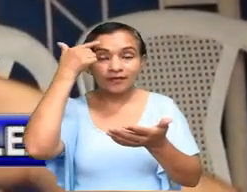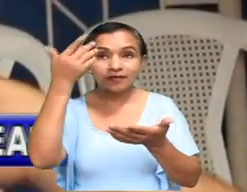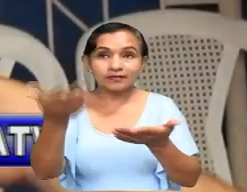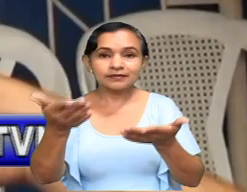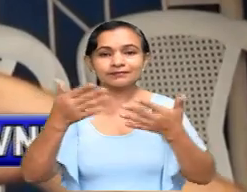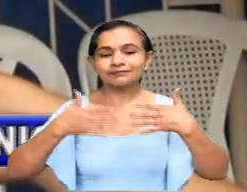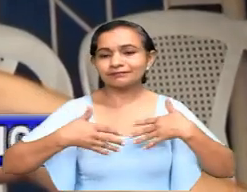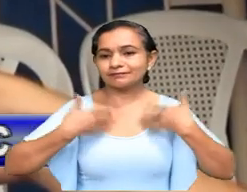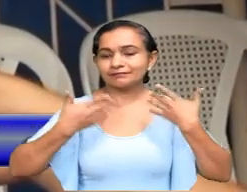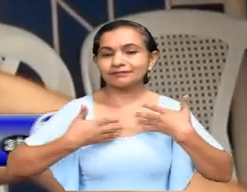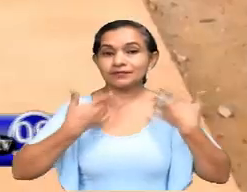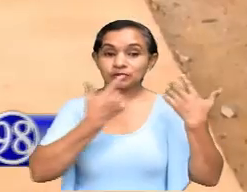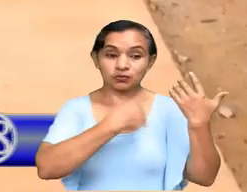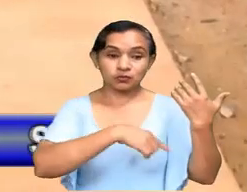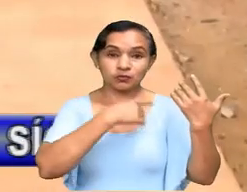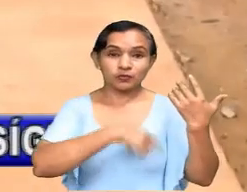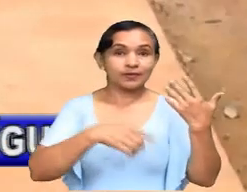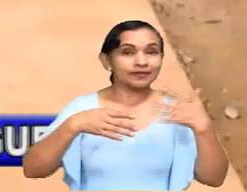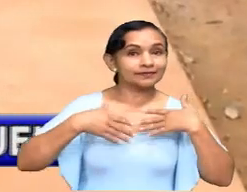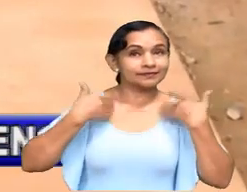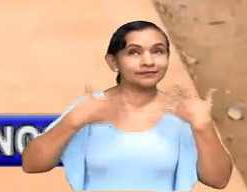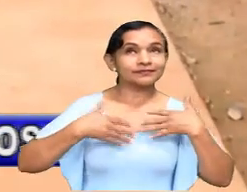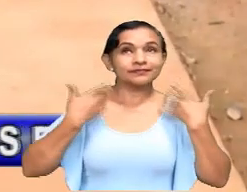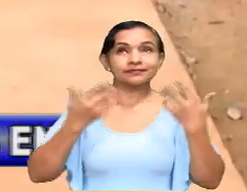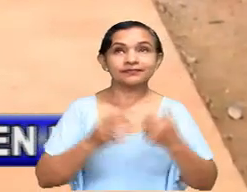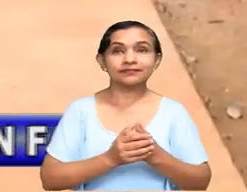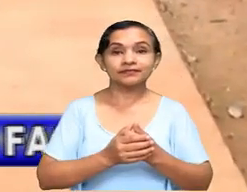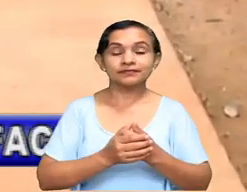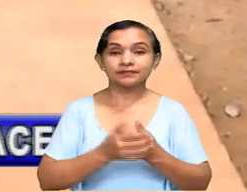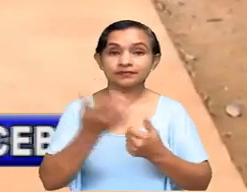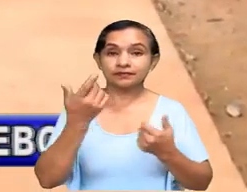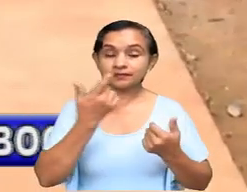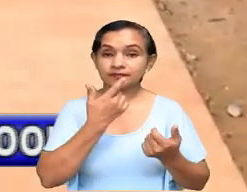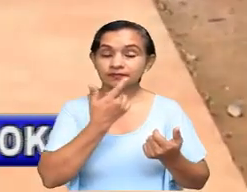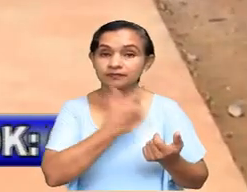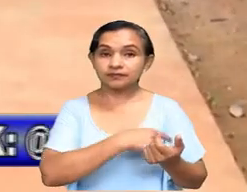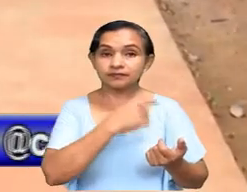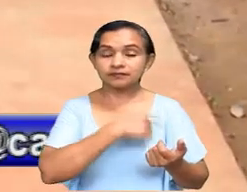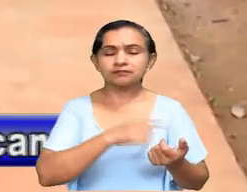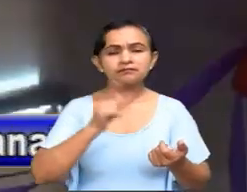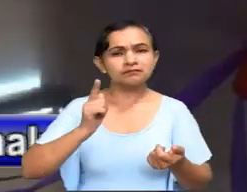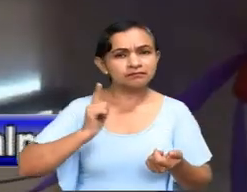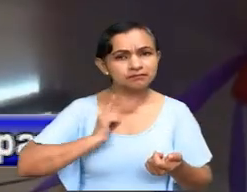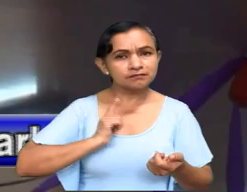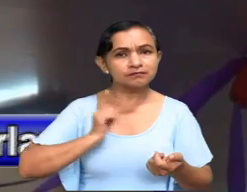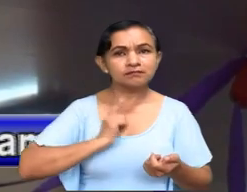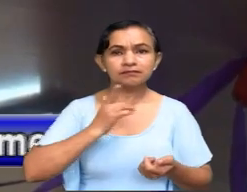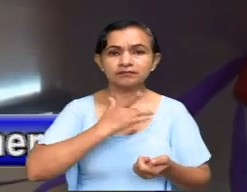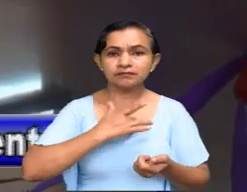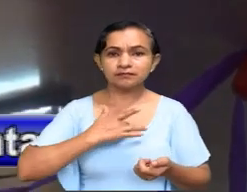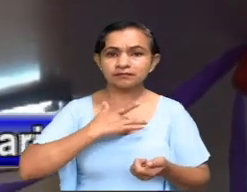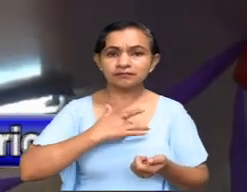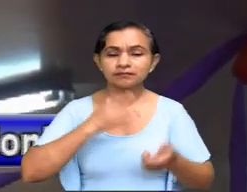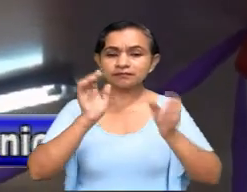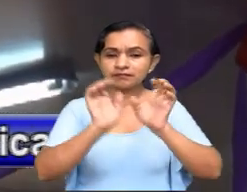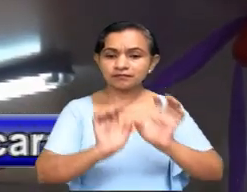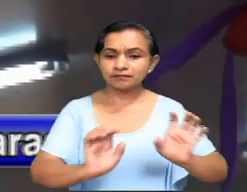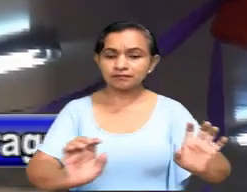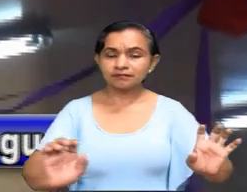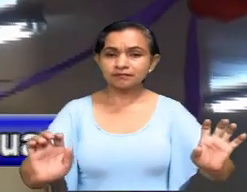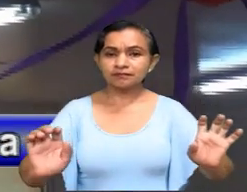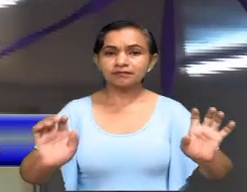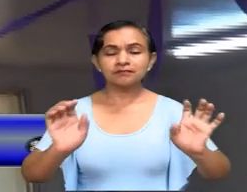estamos felices por nuestra escuela. La escuela Alfonso Cortés ahora presta las condiciones necesarias para que las niñas de esta